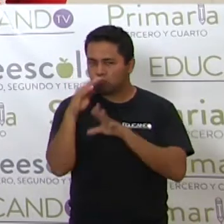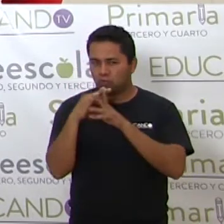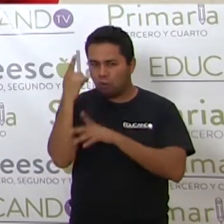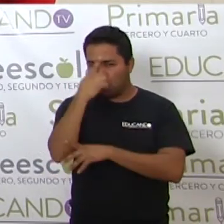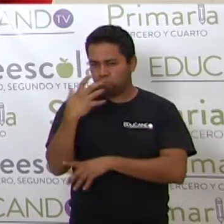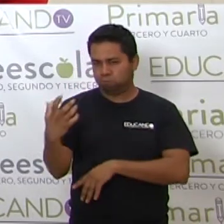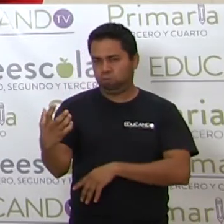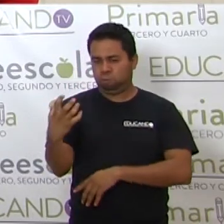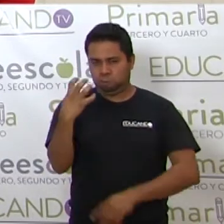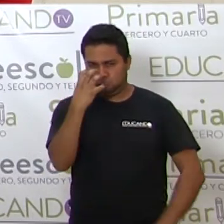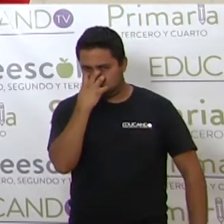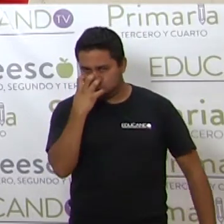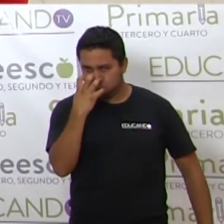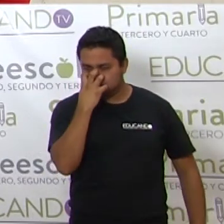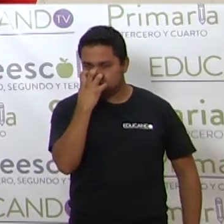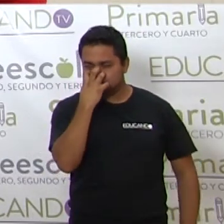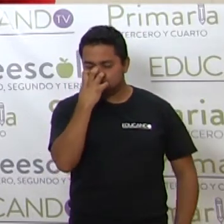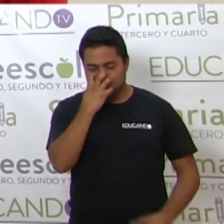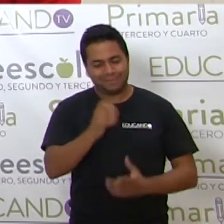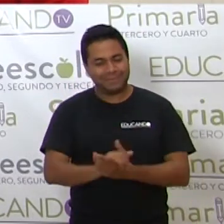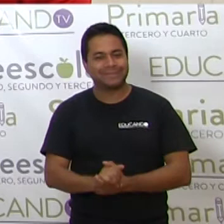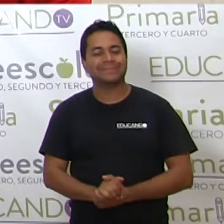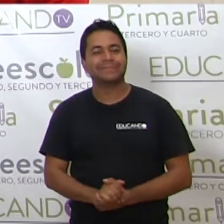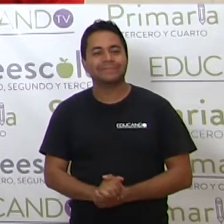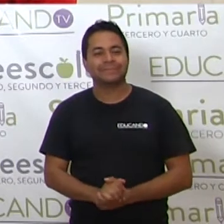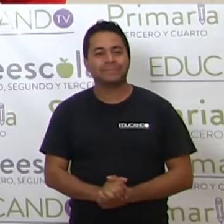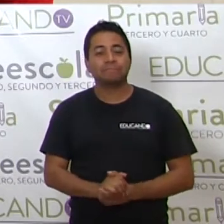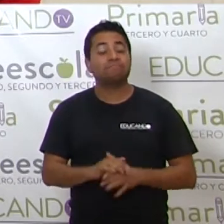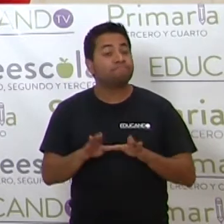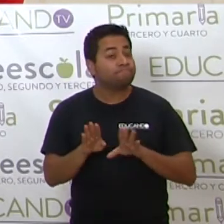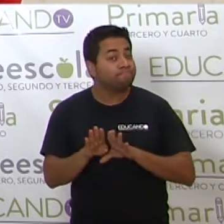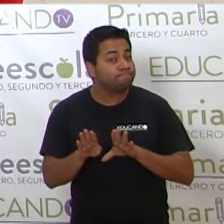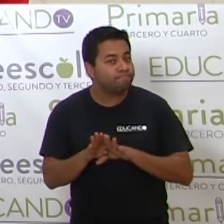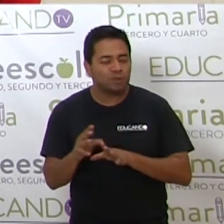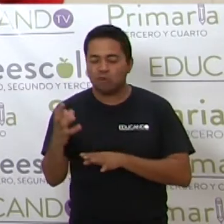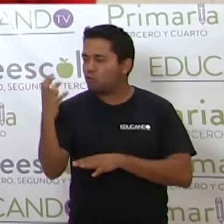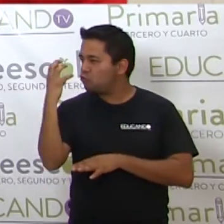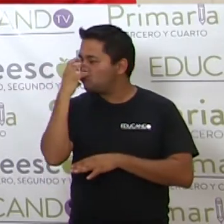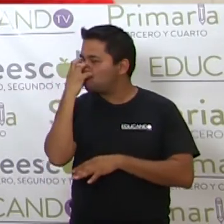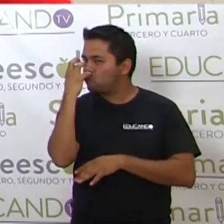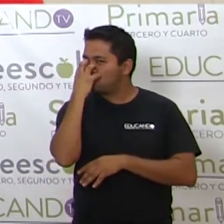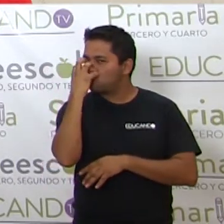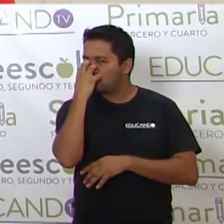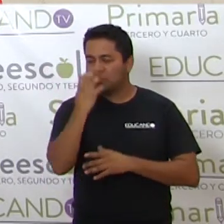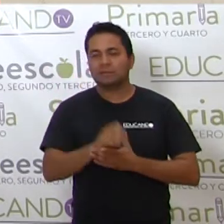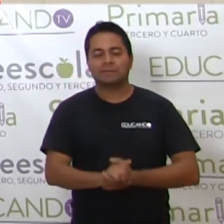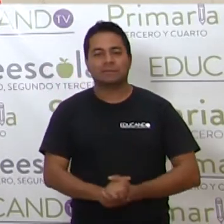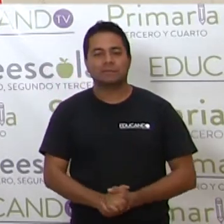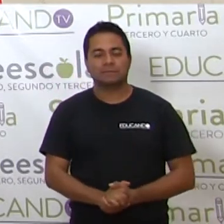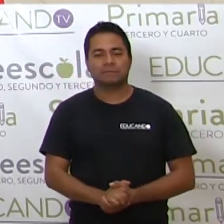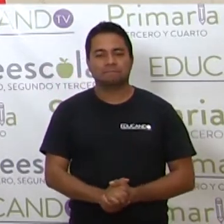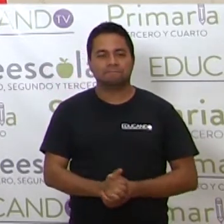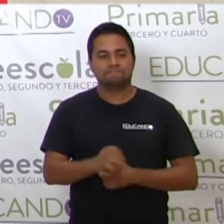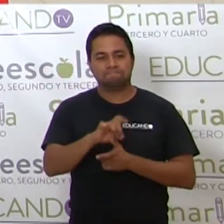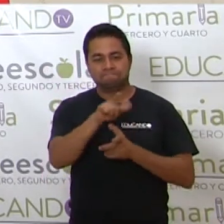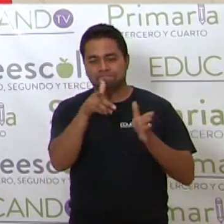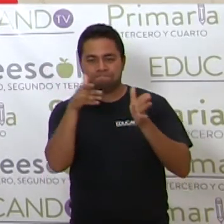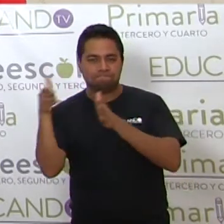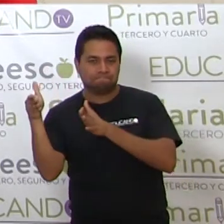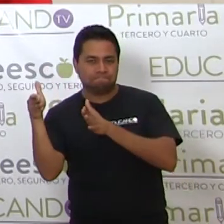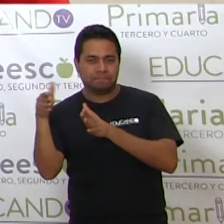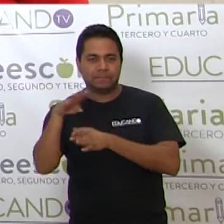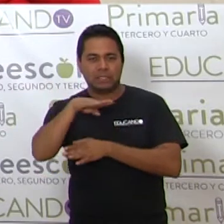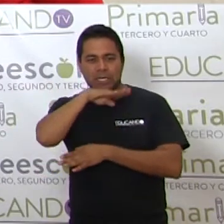feroces oso como osos y luego el